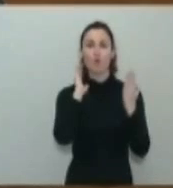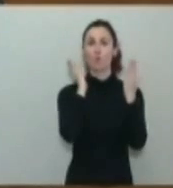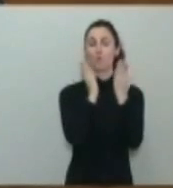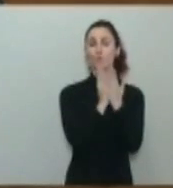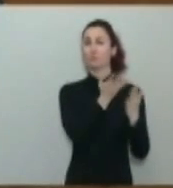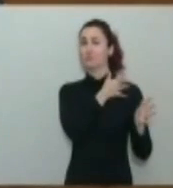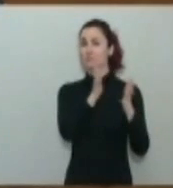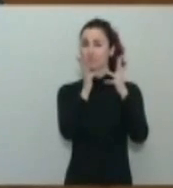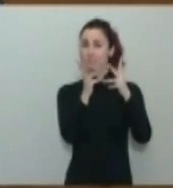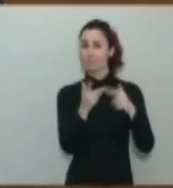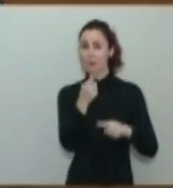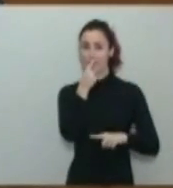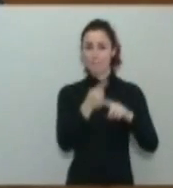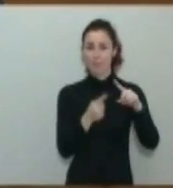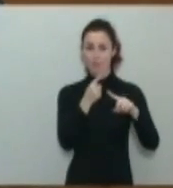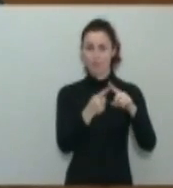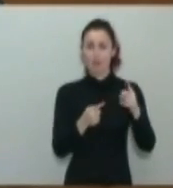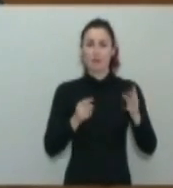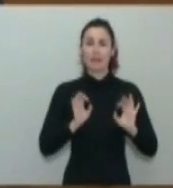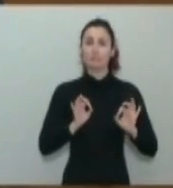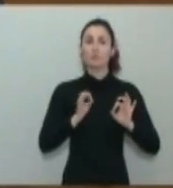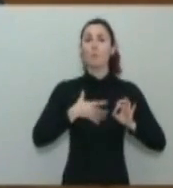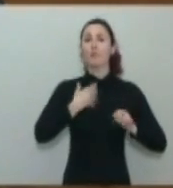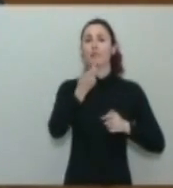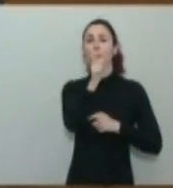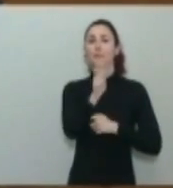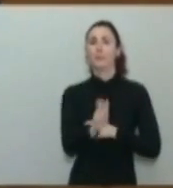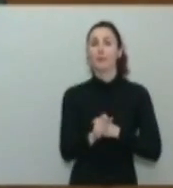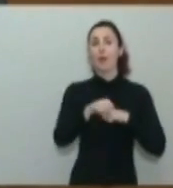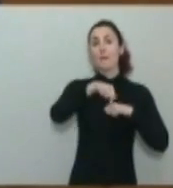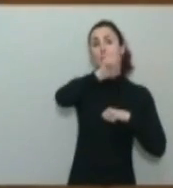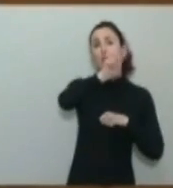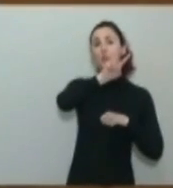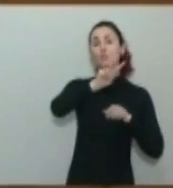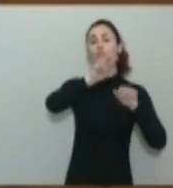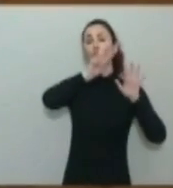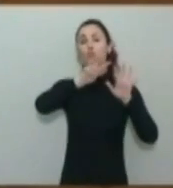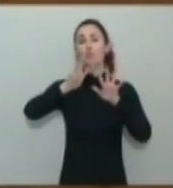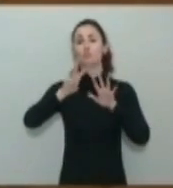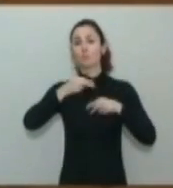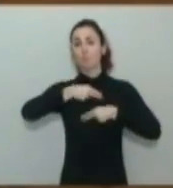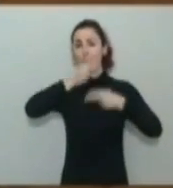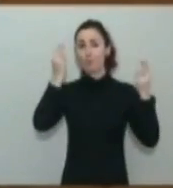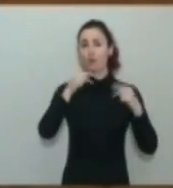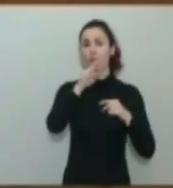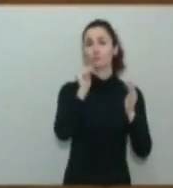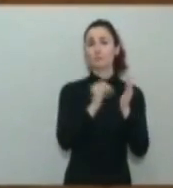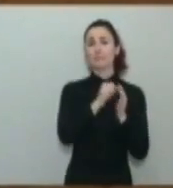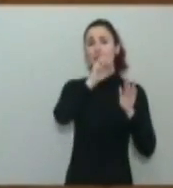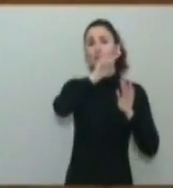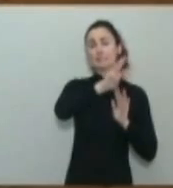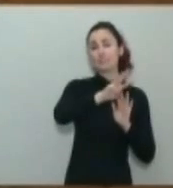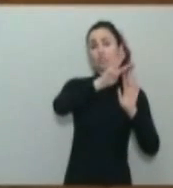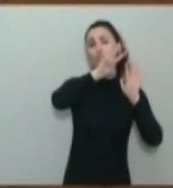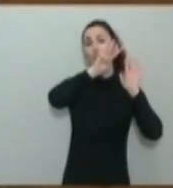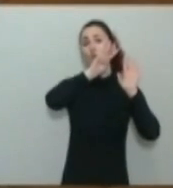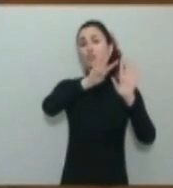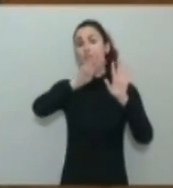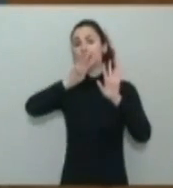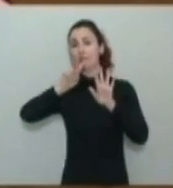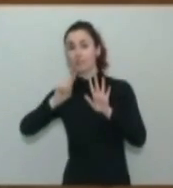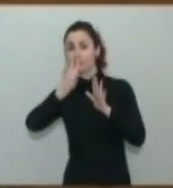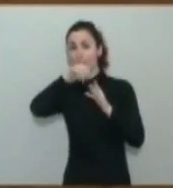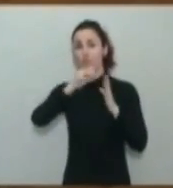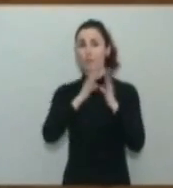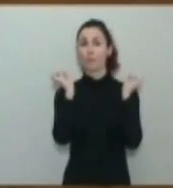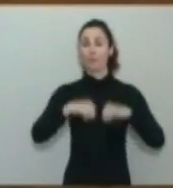media, siendo así que podríamos desglosarlo en 1.268 euros en la educación pública, 2.386 en la concertada